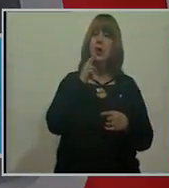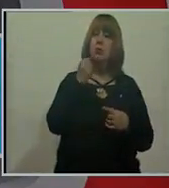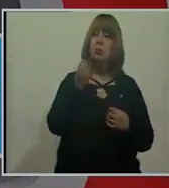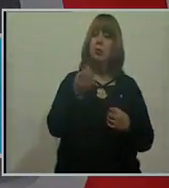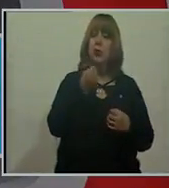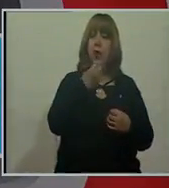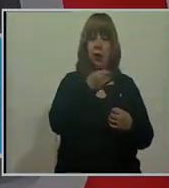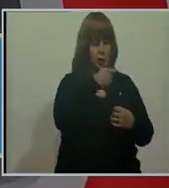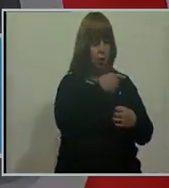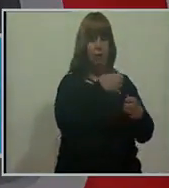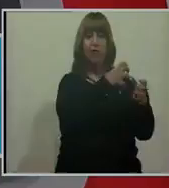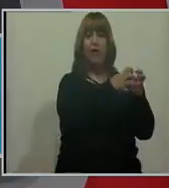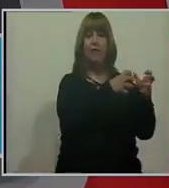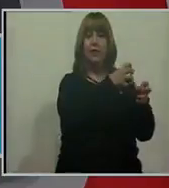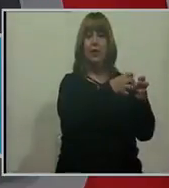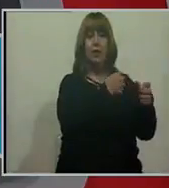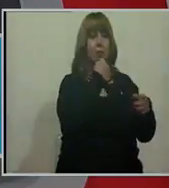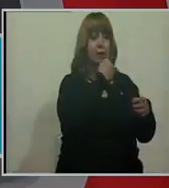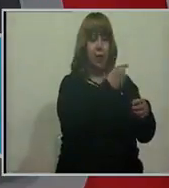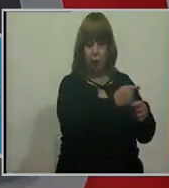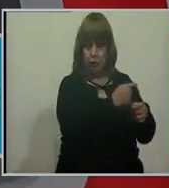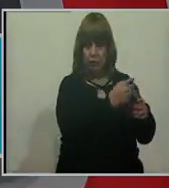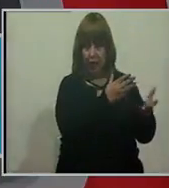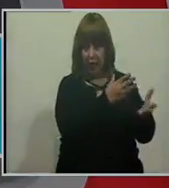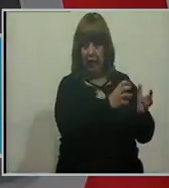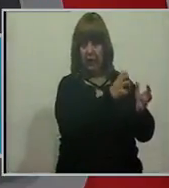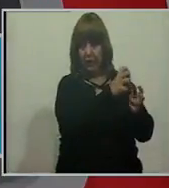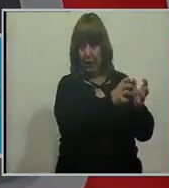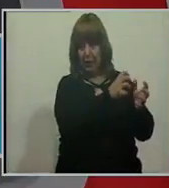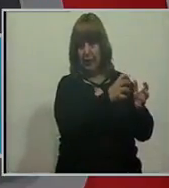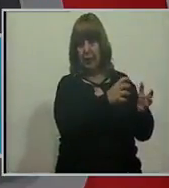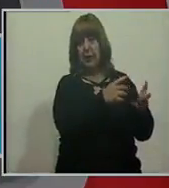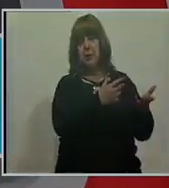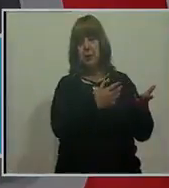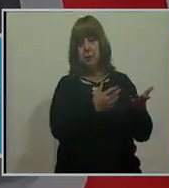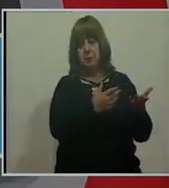forma de evadir. Claro, exacto. Pero nos explicaba,